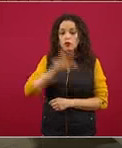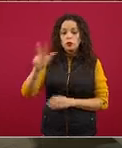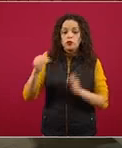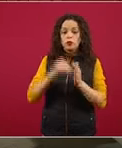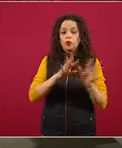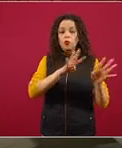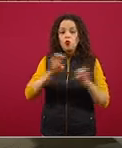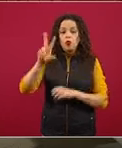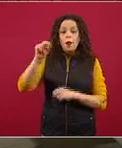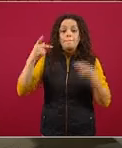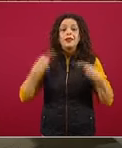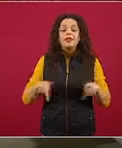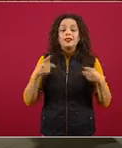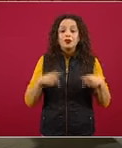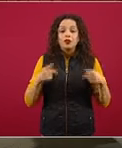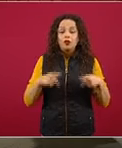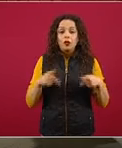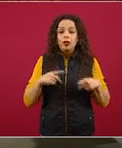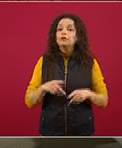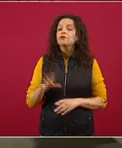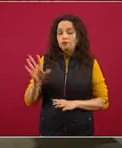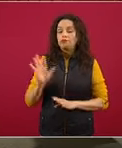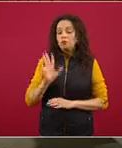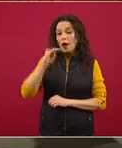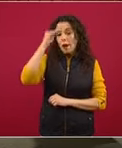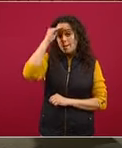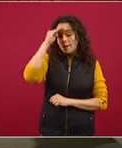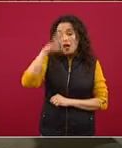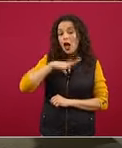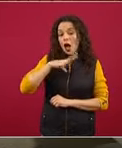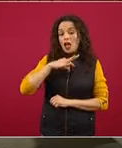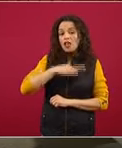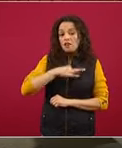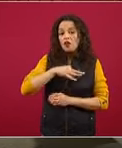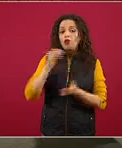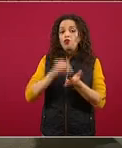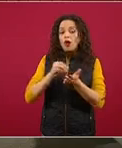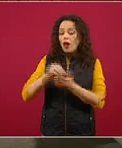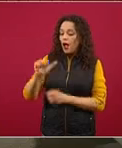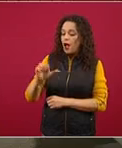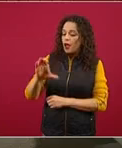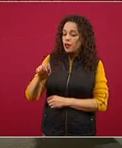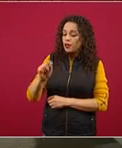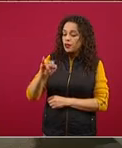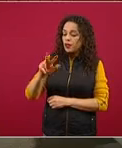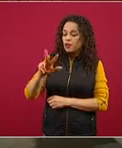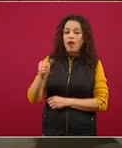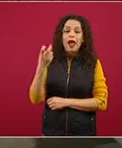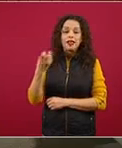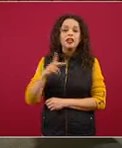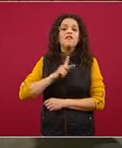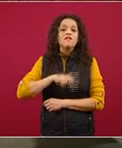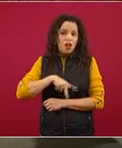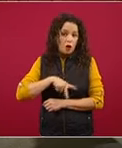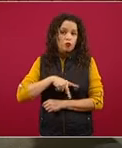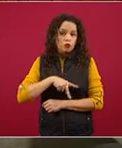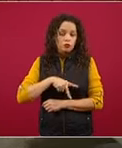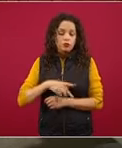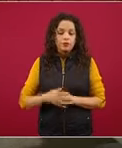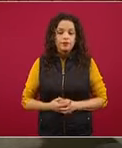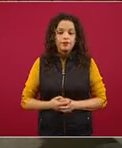88.480 personas que se estima que tienen una infección activa por el virus SARS-CoV-2 y